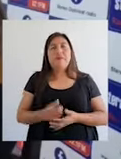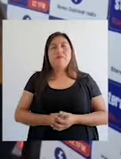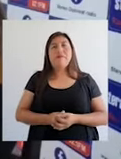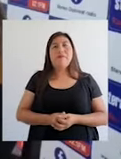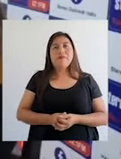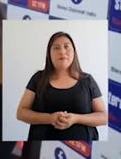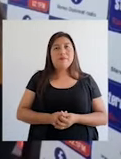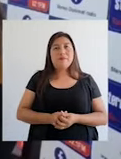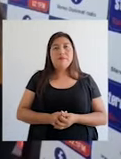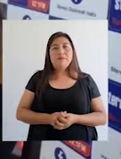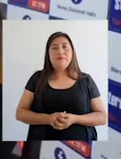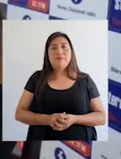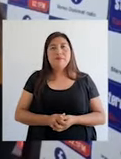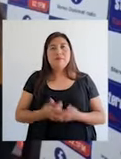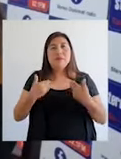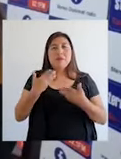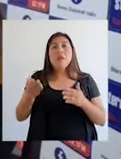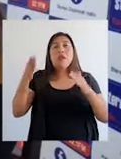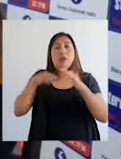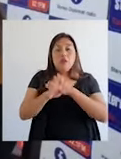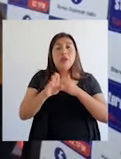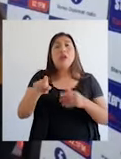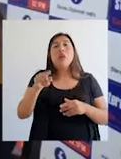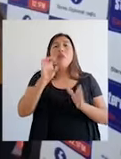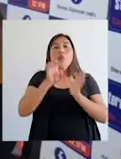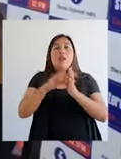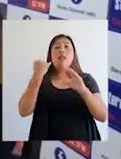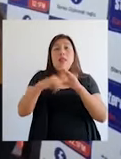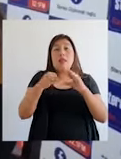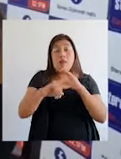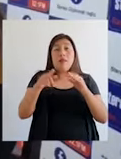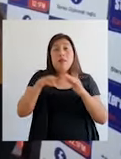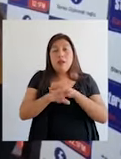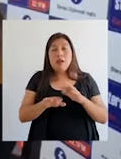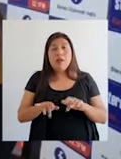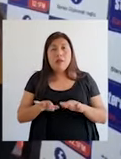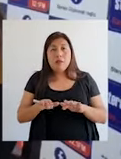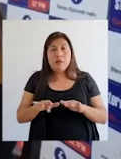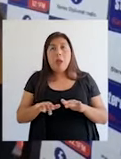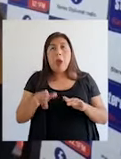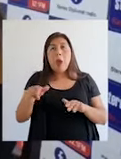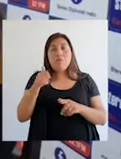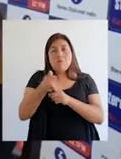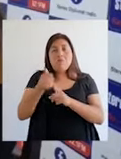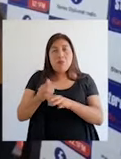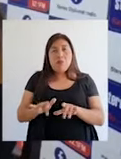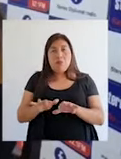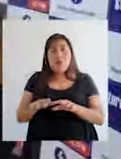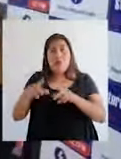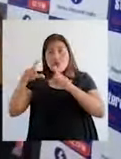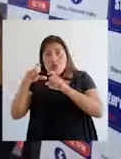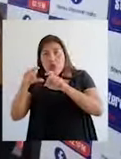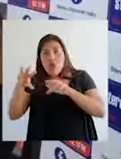es más, certifique. ni siquiera tiene que ir, porque puede entrar por el portal de Conadis a la opción Mi registro de todo el país y subir ahí el documento. Lo